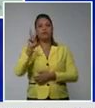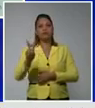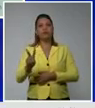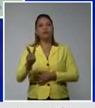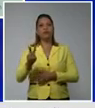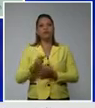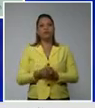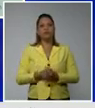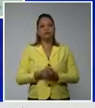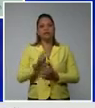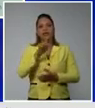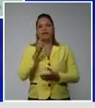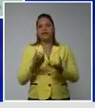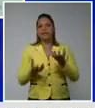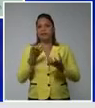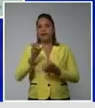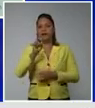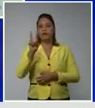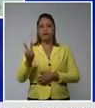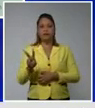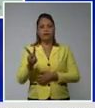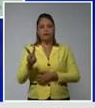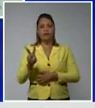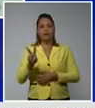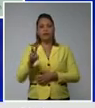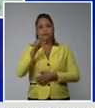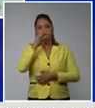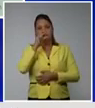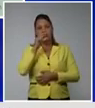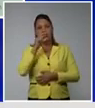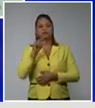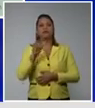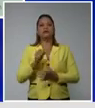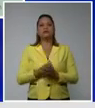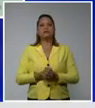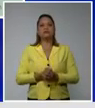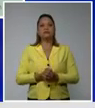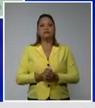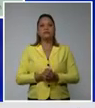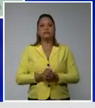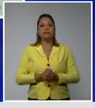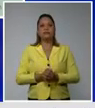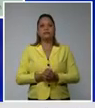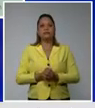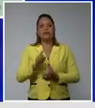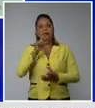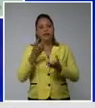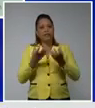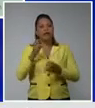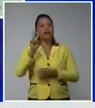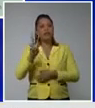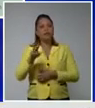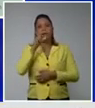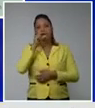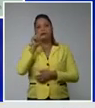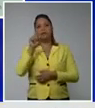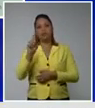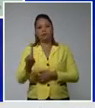uno, Candelaria y Bauta, Candelaria 2 también y Bauta